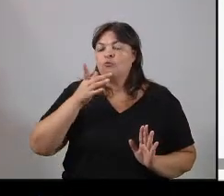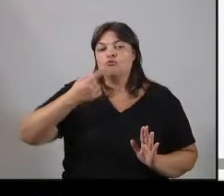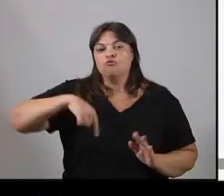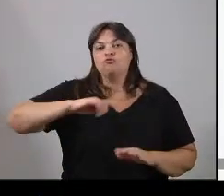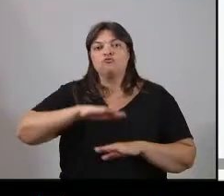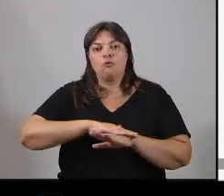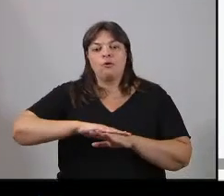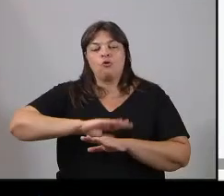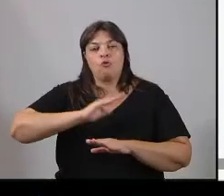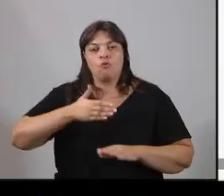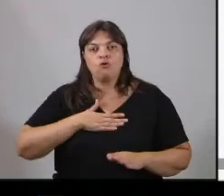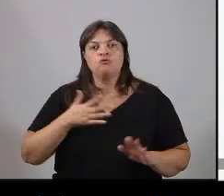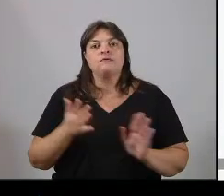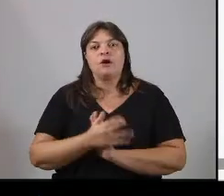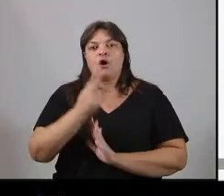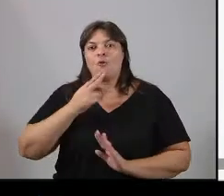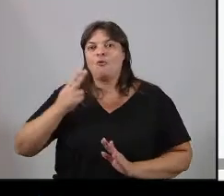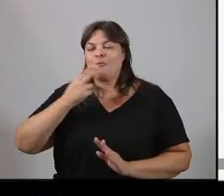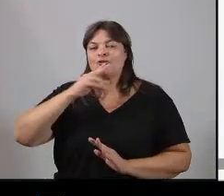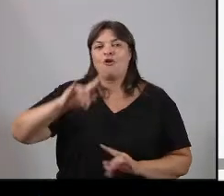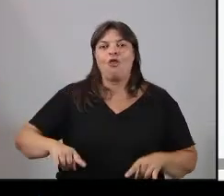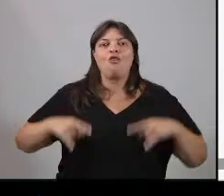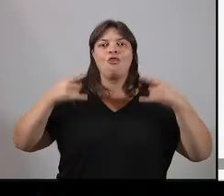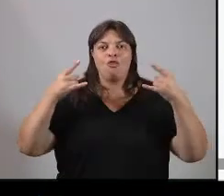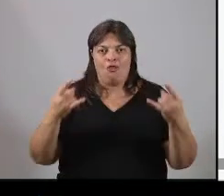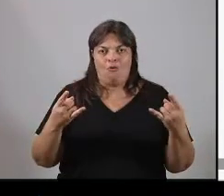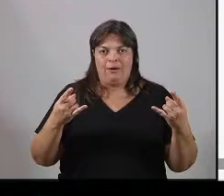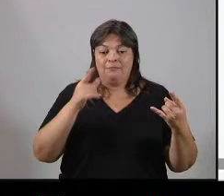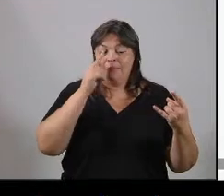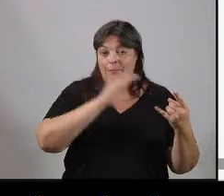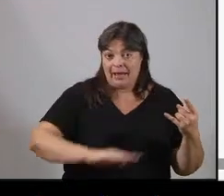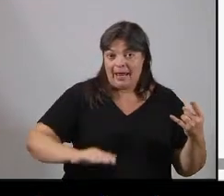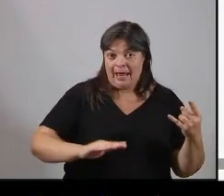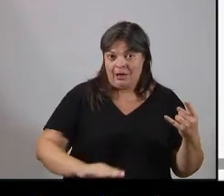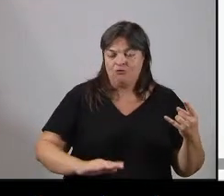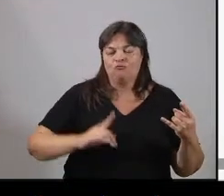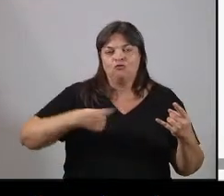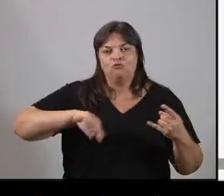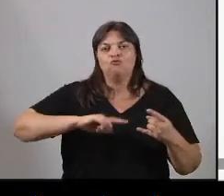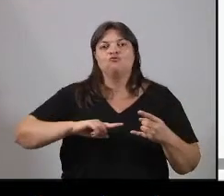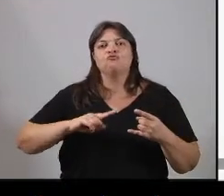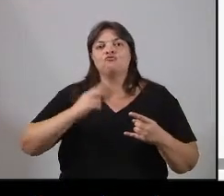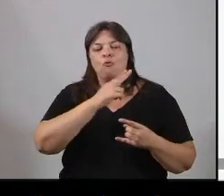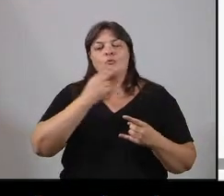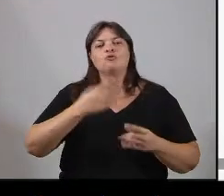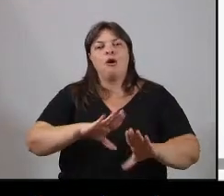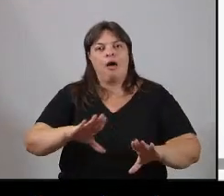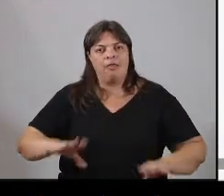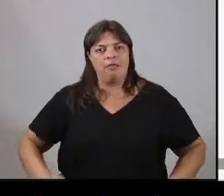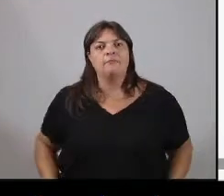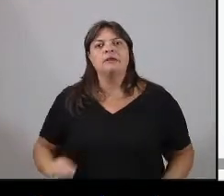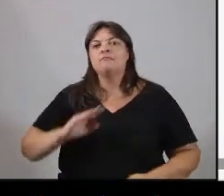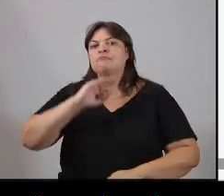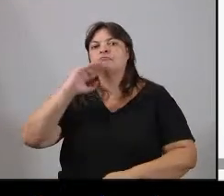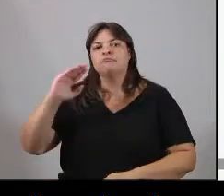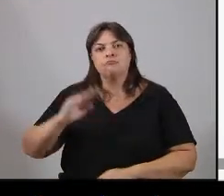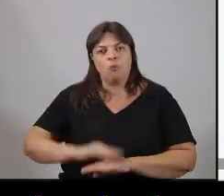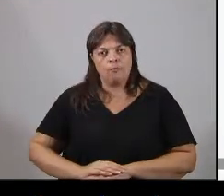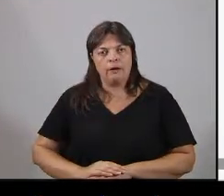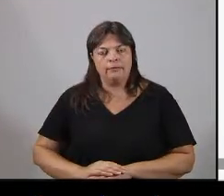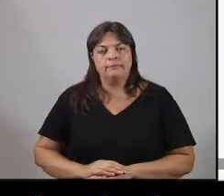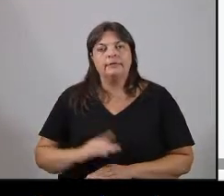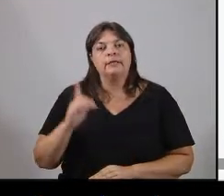Gobierno redobla su compromiso con la salud de los más pequeños, asume esos compromisos, cumple lo que promete